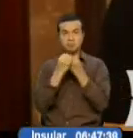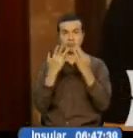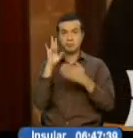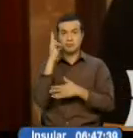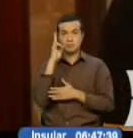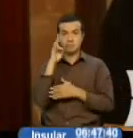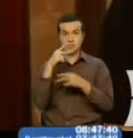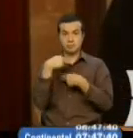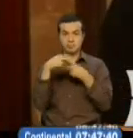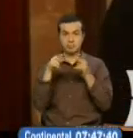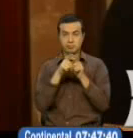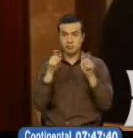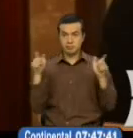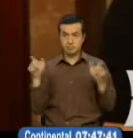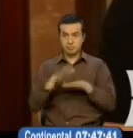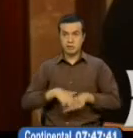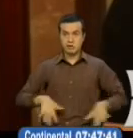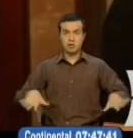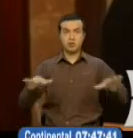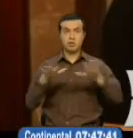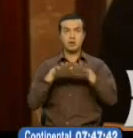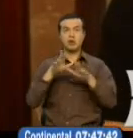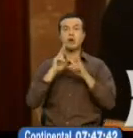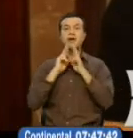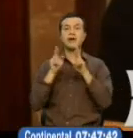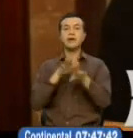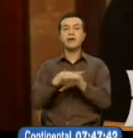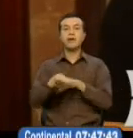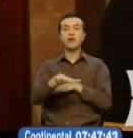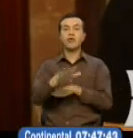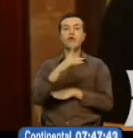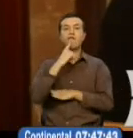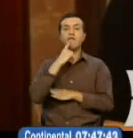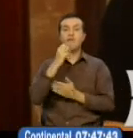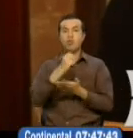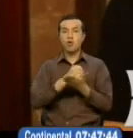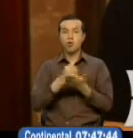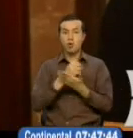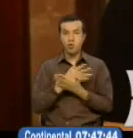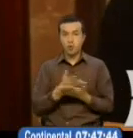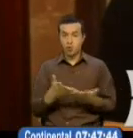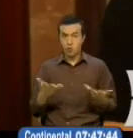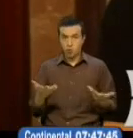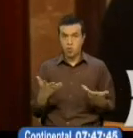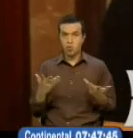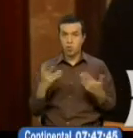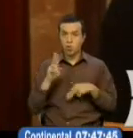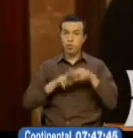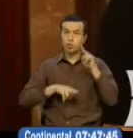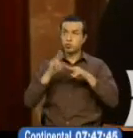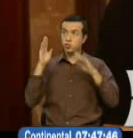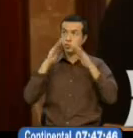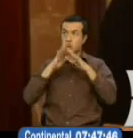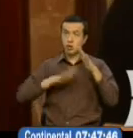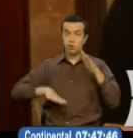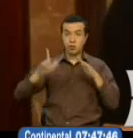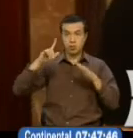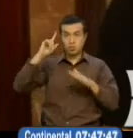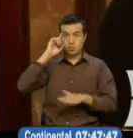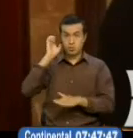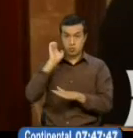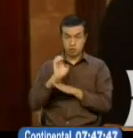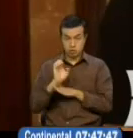17 hectáreas en el sitio denominado Río de Oro que pueda permitir para la construcción de las casas para el gobierno nacional.